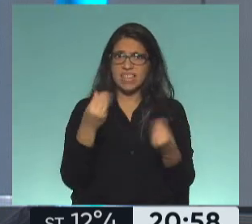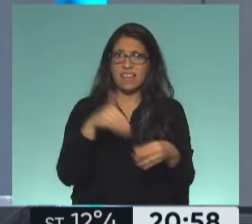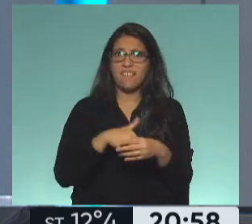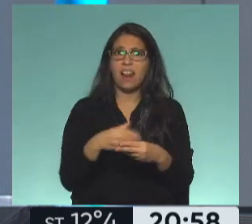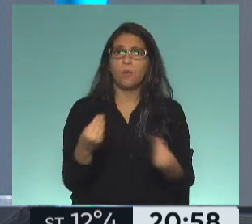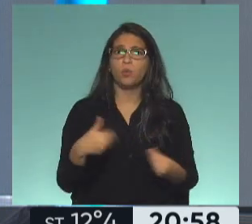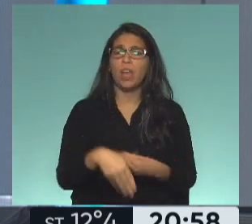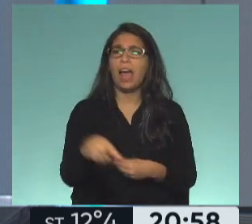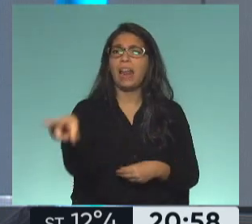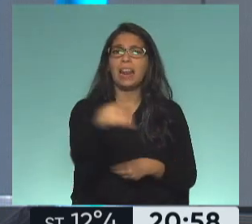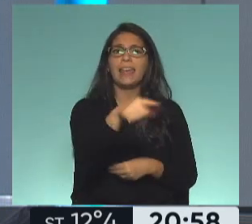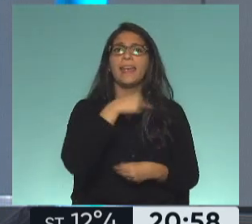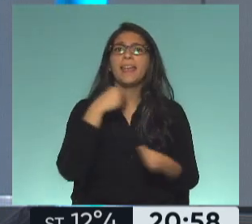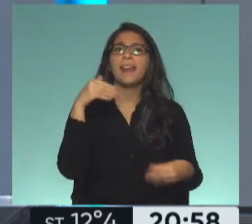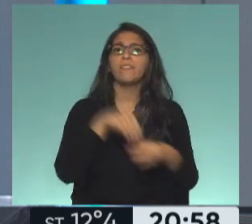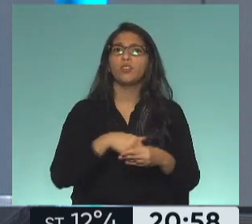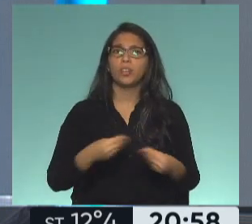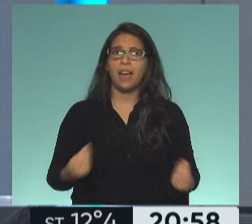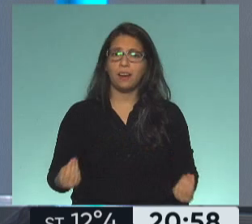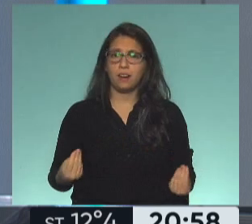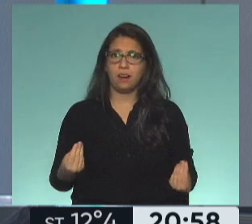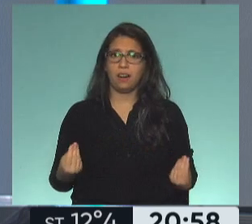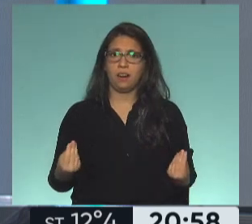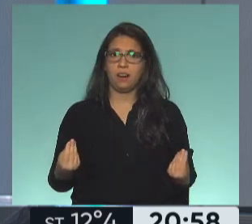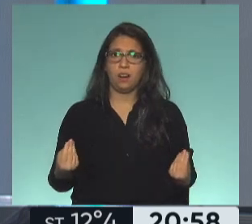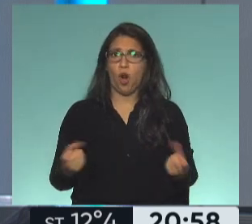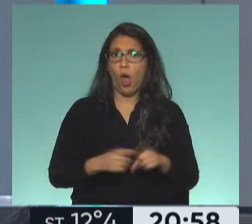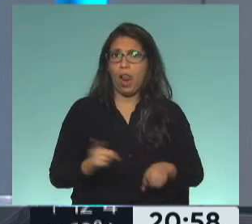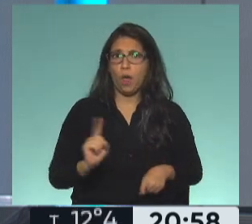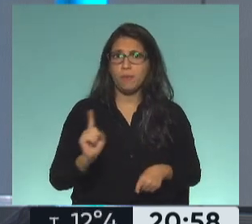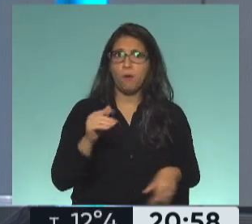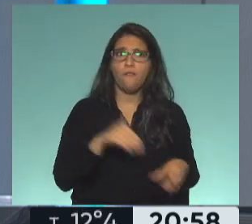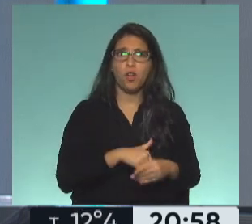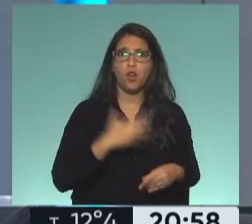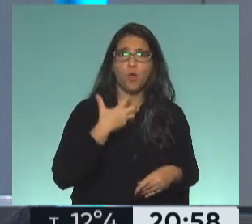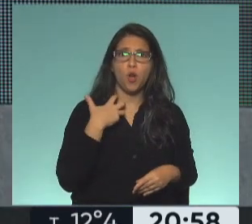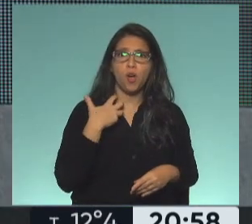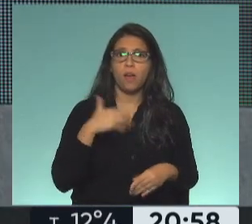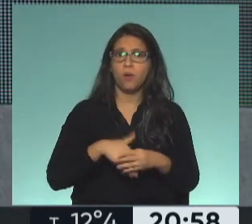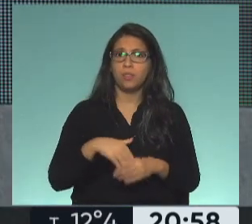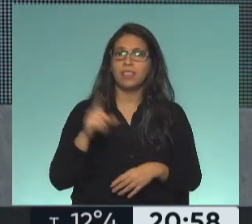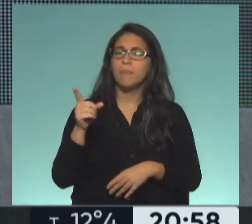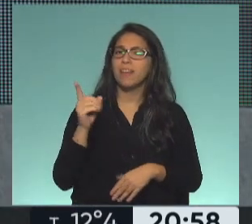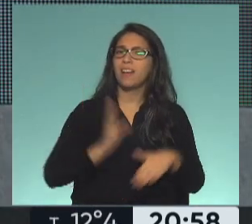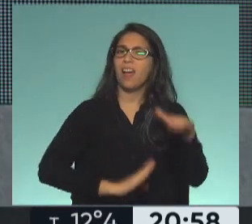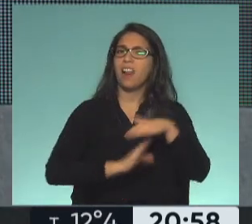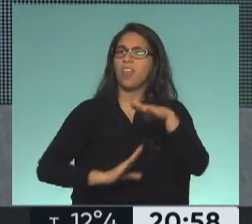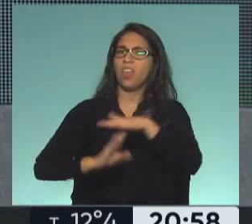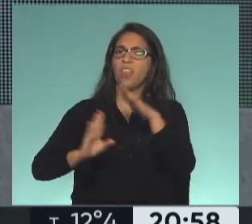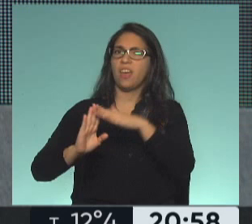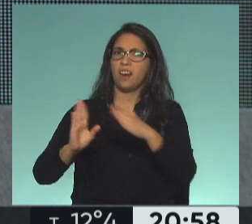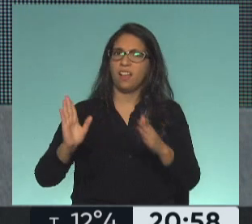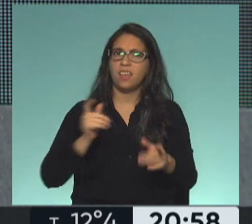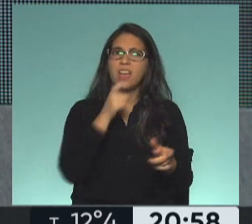respecto a cómo va a funcionar el electorado, porque no es lo mismo, ¿no? Obviamente... ¿Qué cosa el tema también de los liderazgos y su